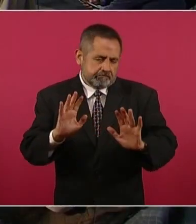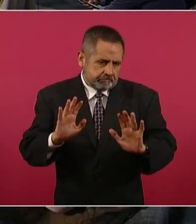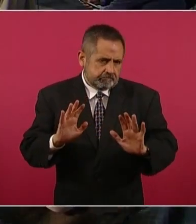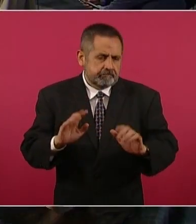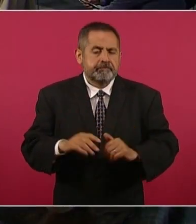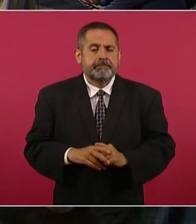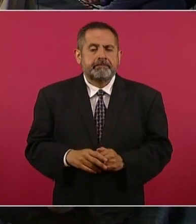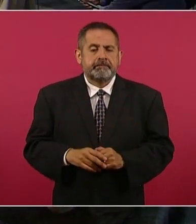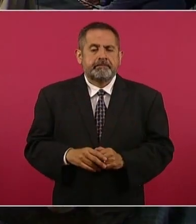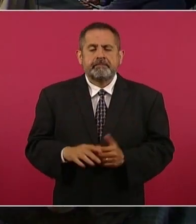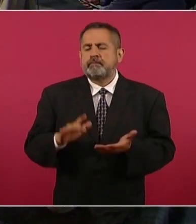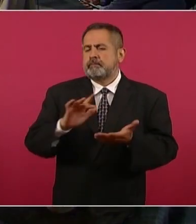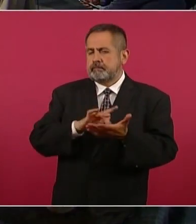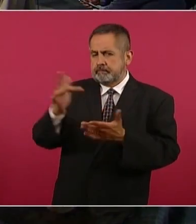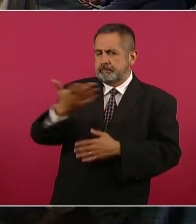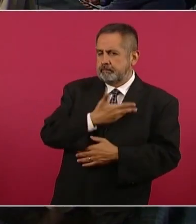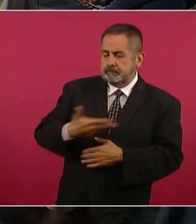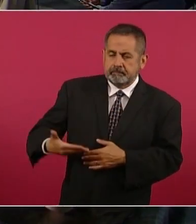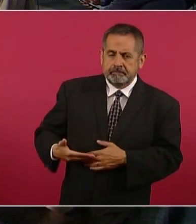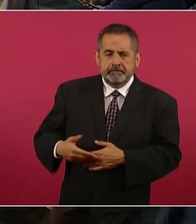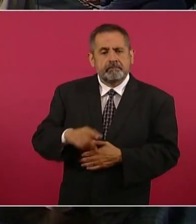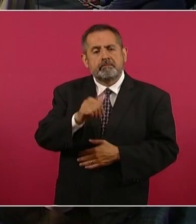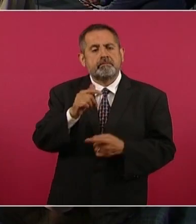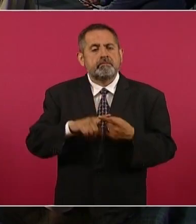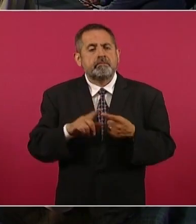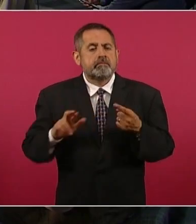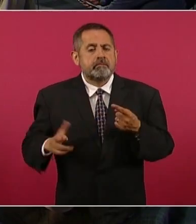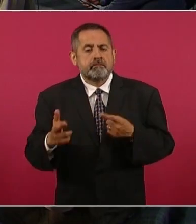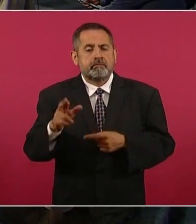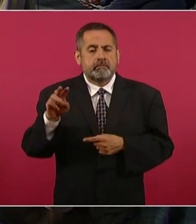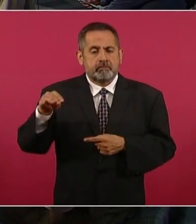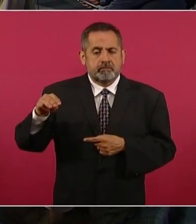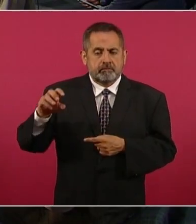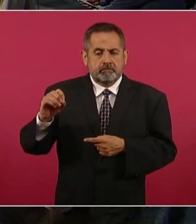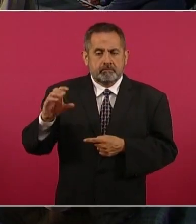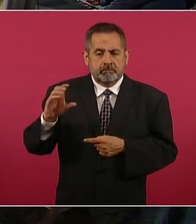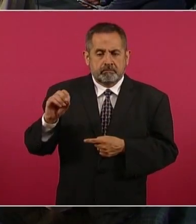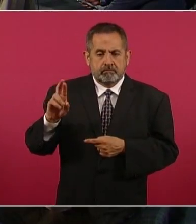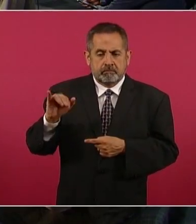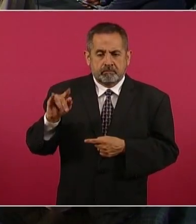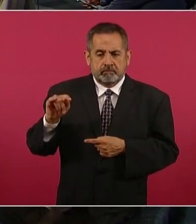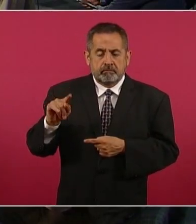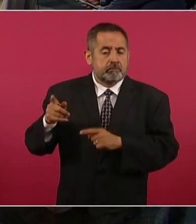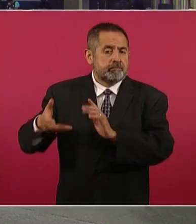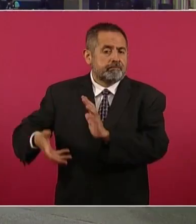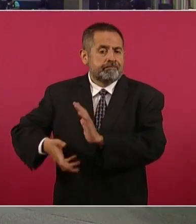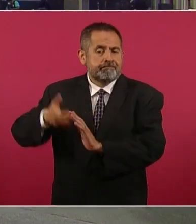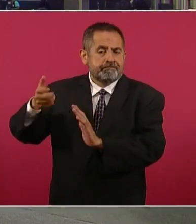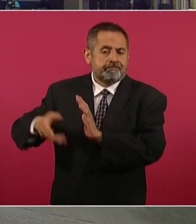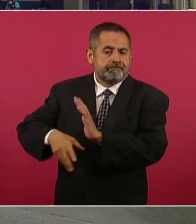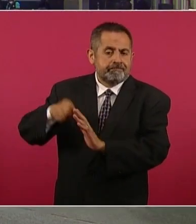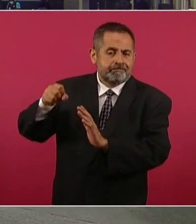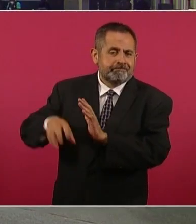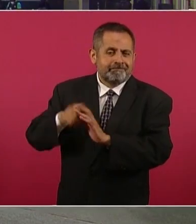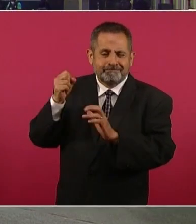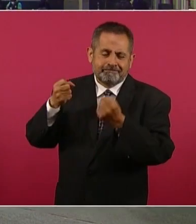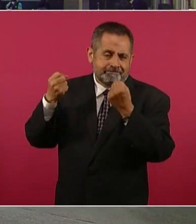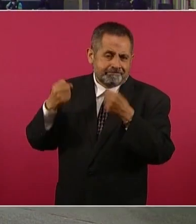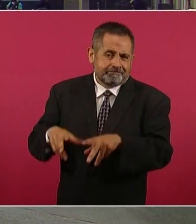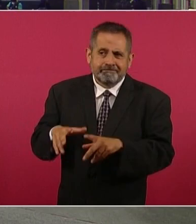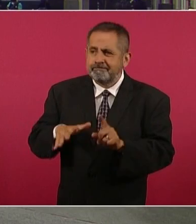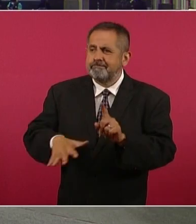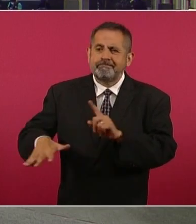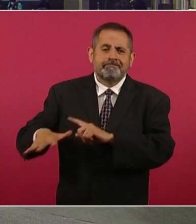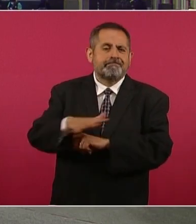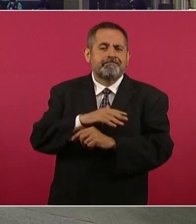quiero plantearle otra cuestión. El río Mocorito ha sido explotado por la extracción de material pétreo y se ha destruido una reserva